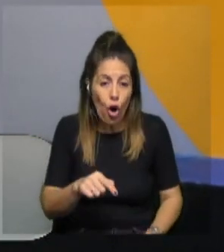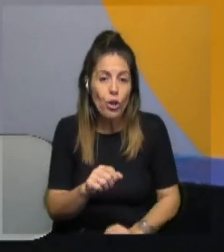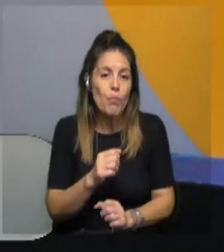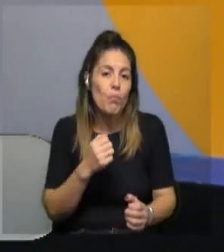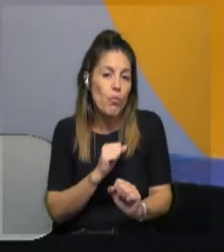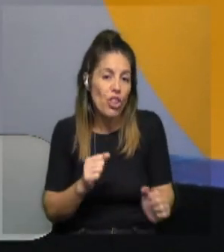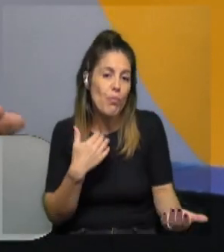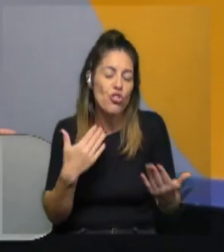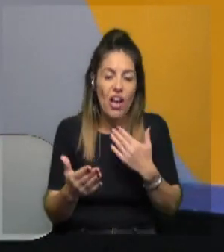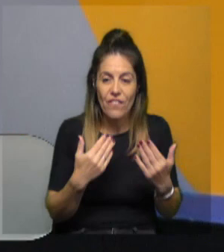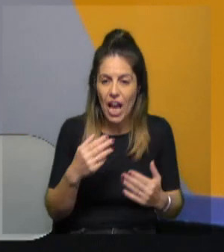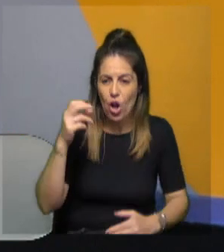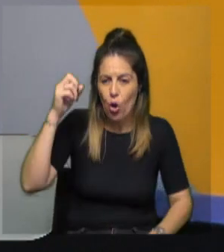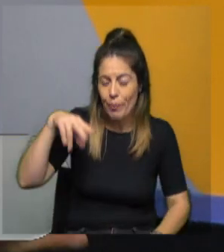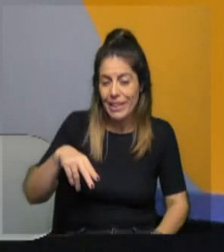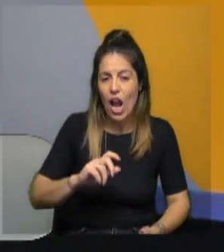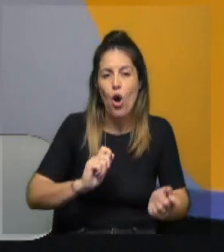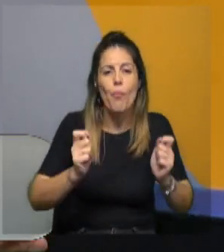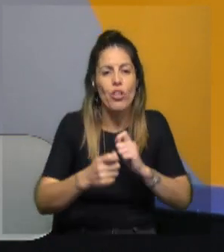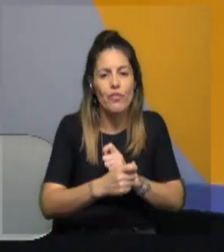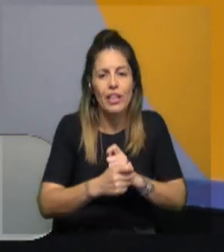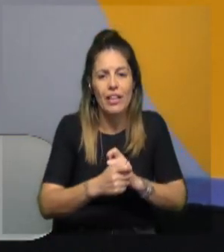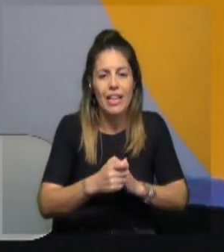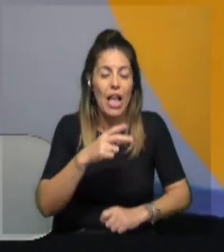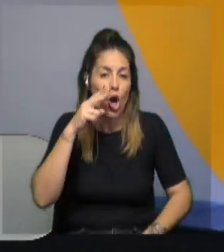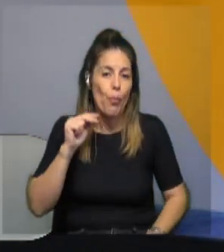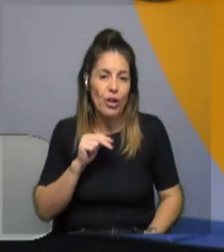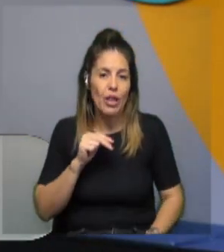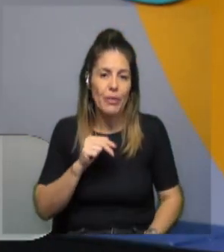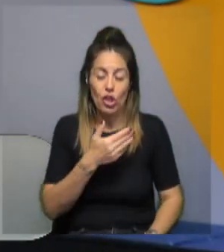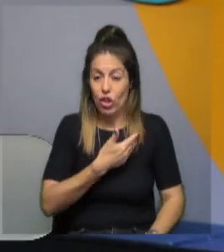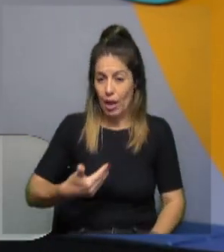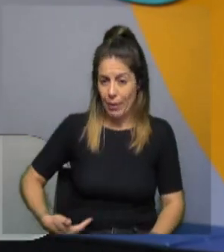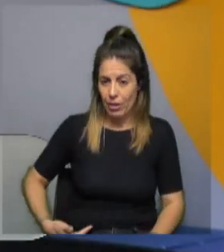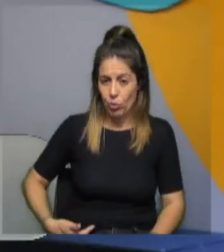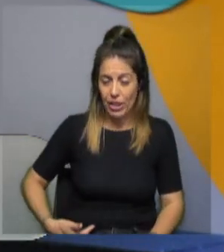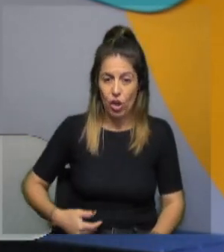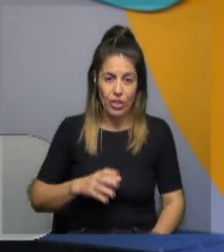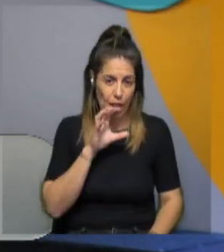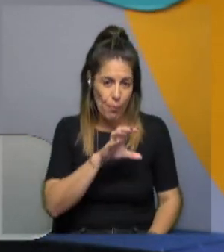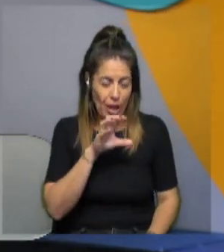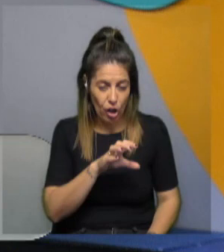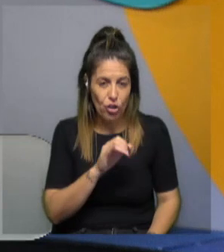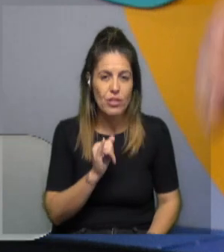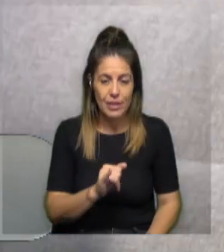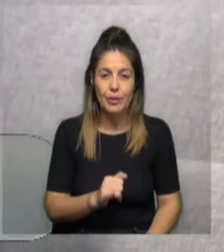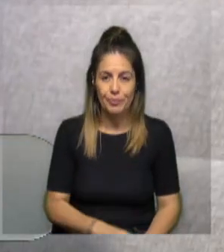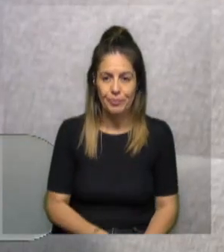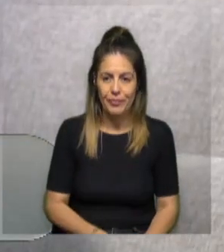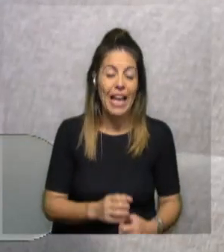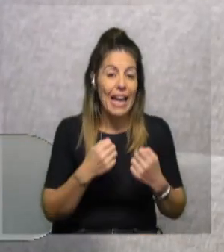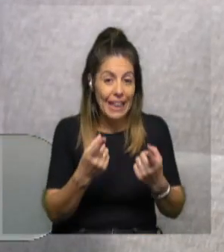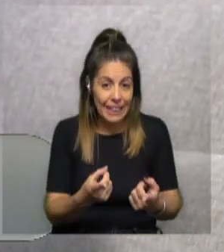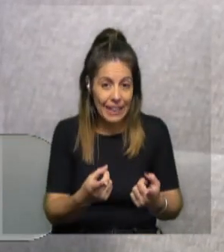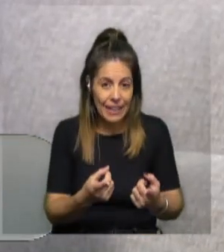o opinar o modificar es el comportamiento de los tenedores. Claro, de claro, los dueños. De los o sea, es brindarle